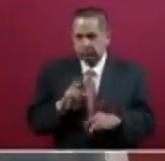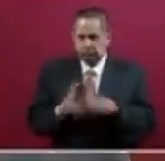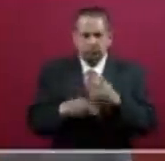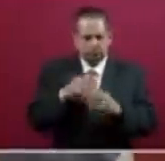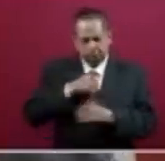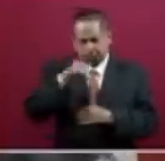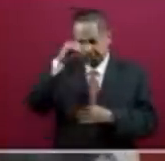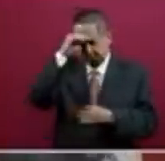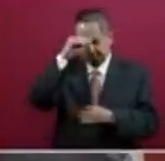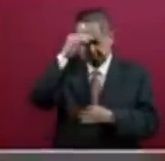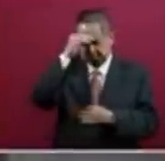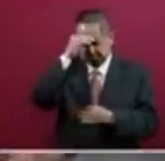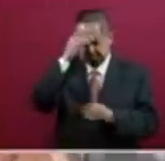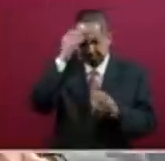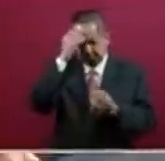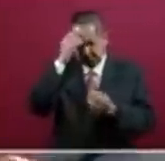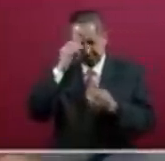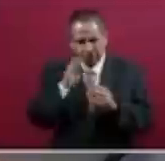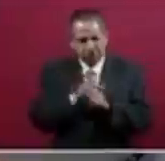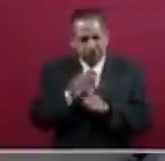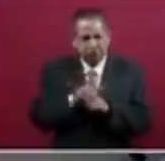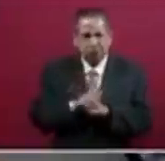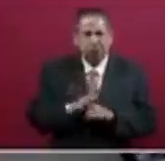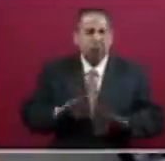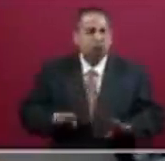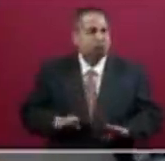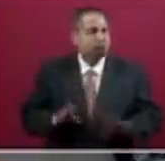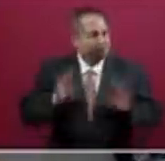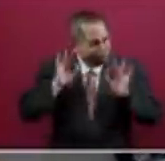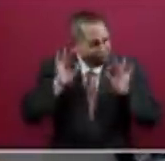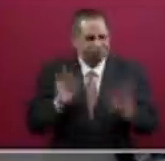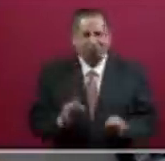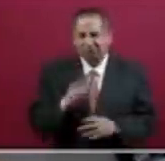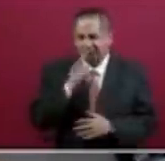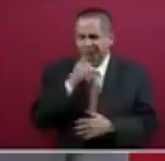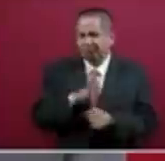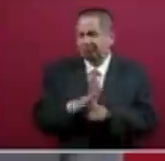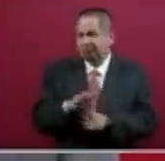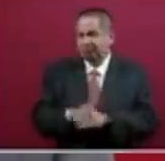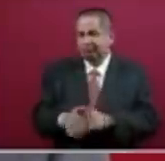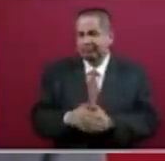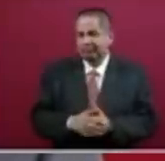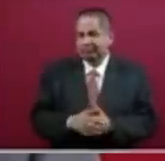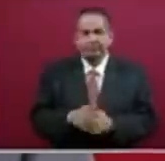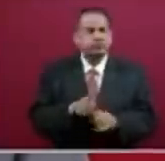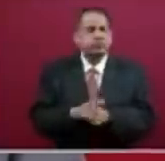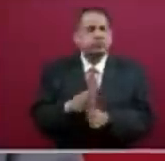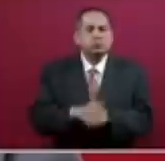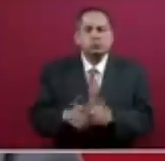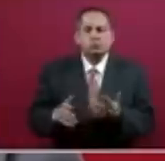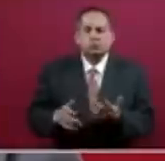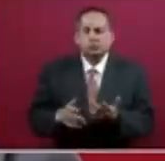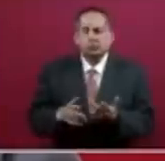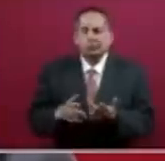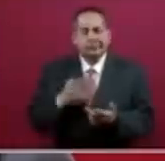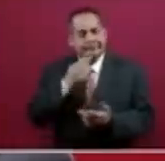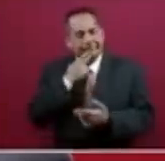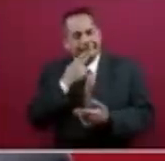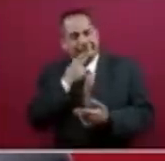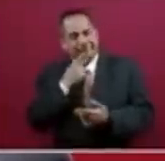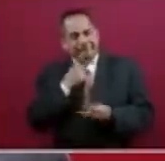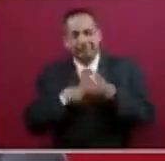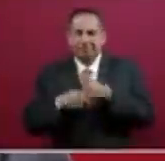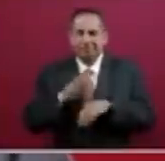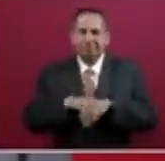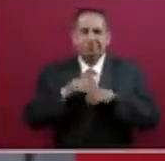viendo qué es lo que más conviene, qué es lo que nos garantice